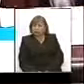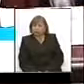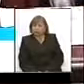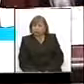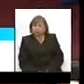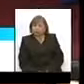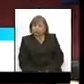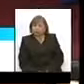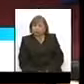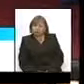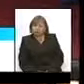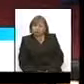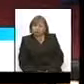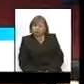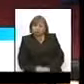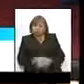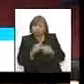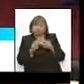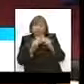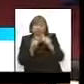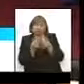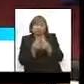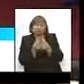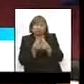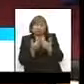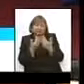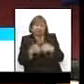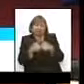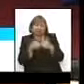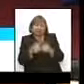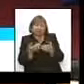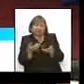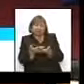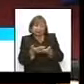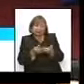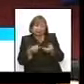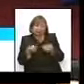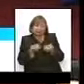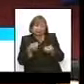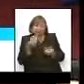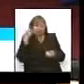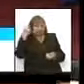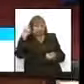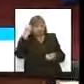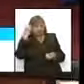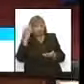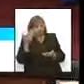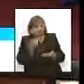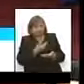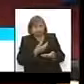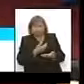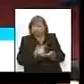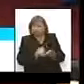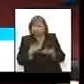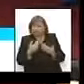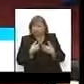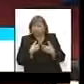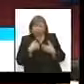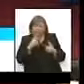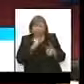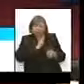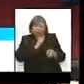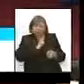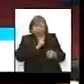Tiempo adicional. Son un grupito de empresas las que van a manejar el sistema político. Es un sistema político donde no hay autonomía real